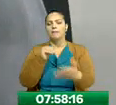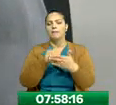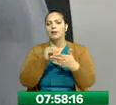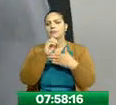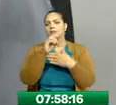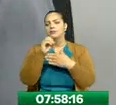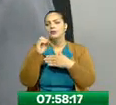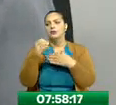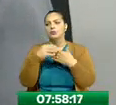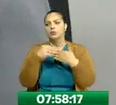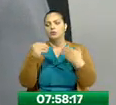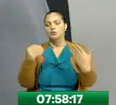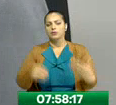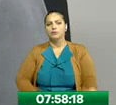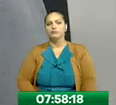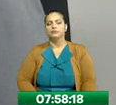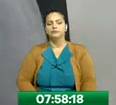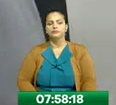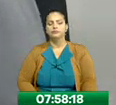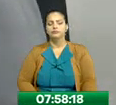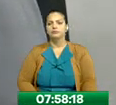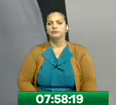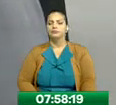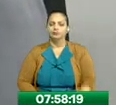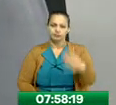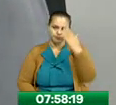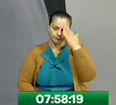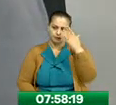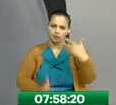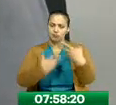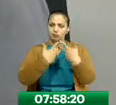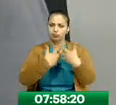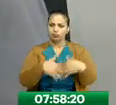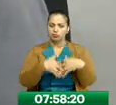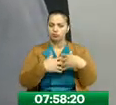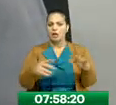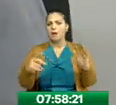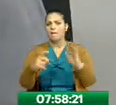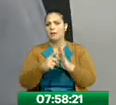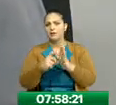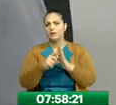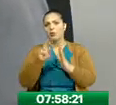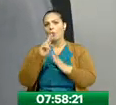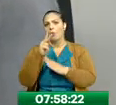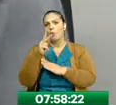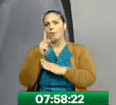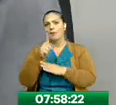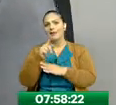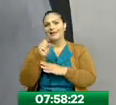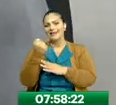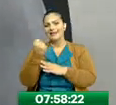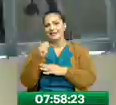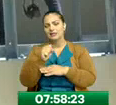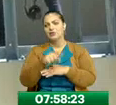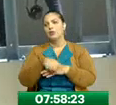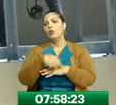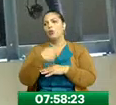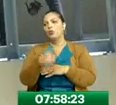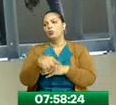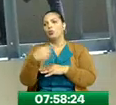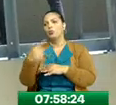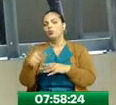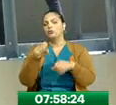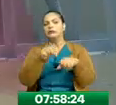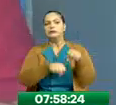manera urgente tener el sistema de aires, el sistema de baterías, o sea el UPS, y el rectificador. El caso,